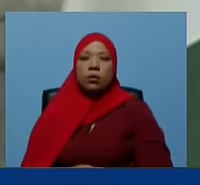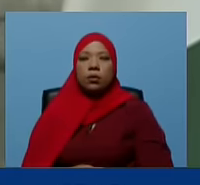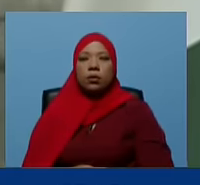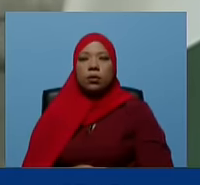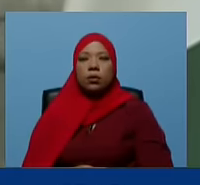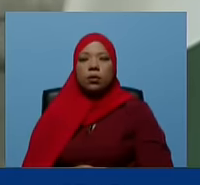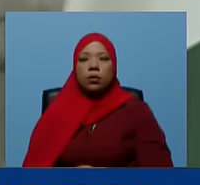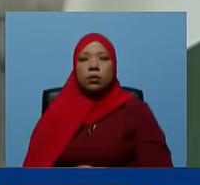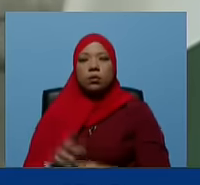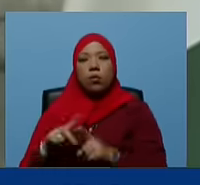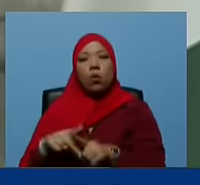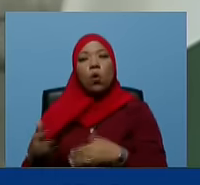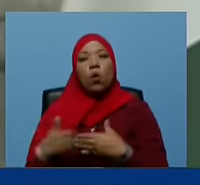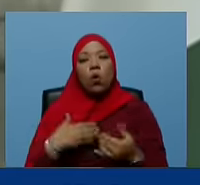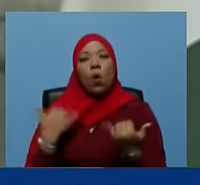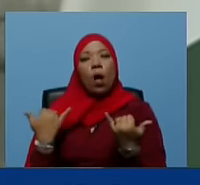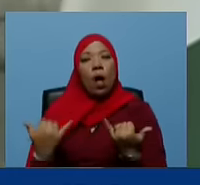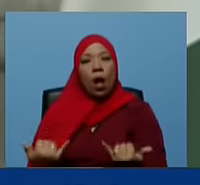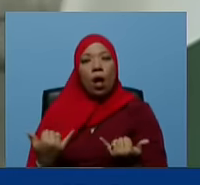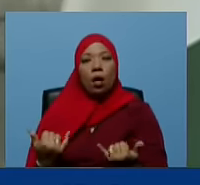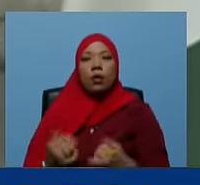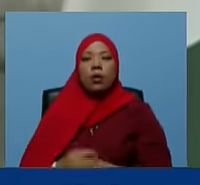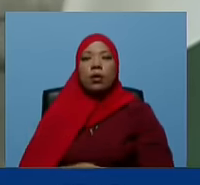A costa de lo que sea.